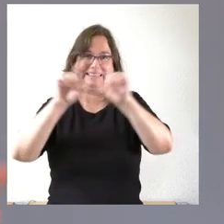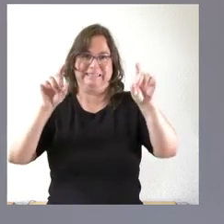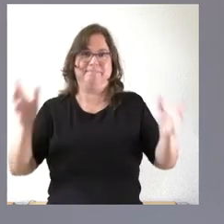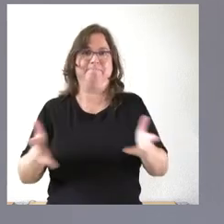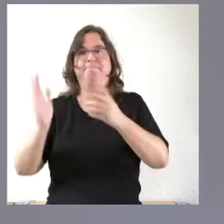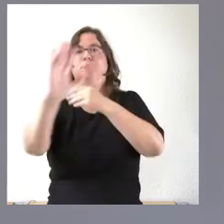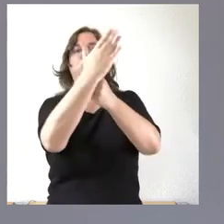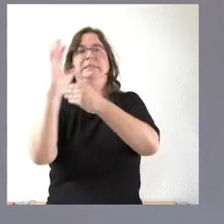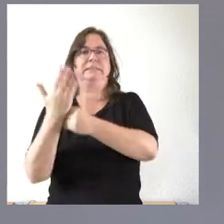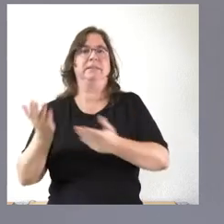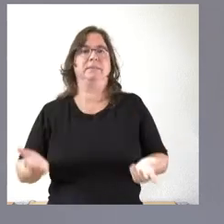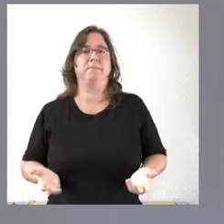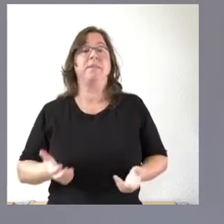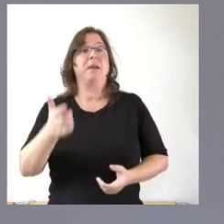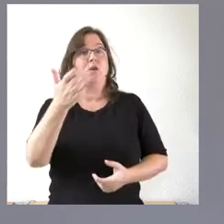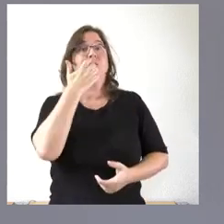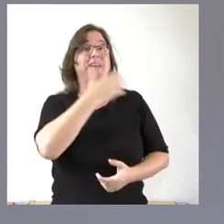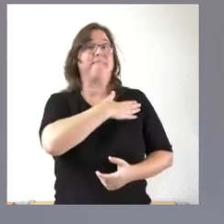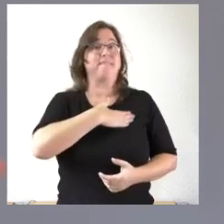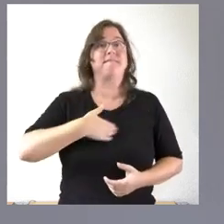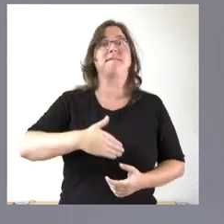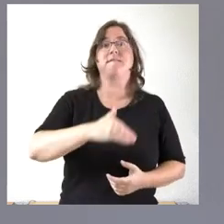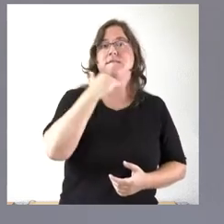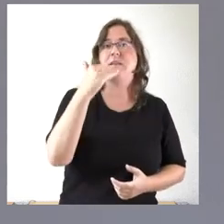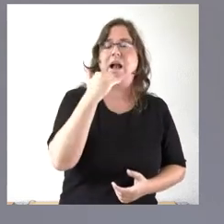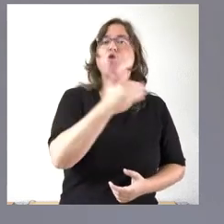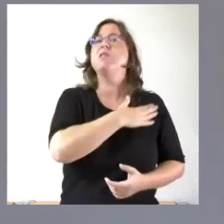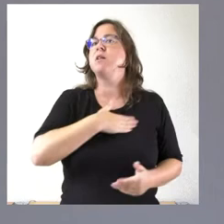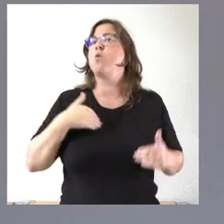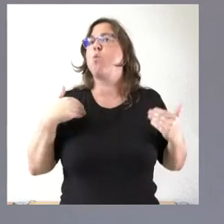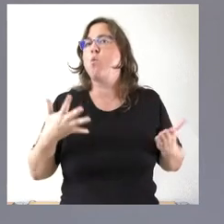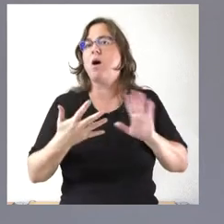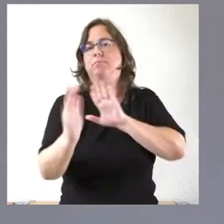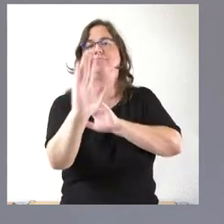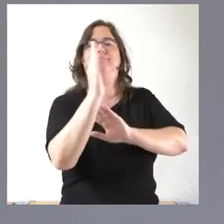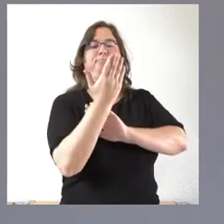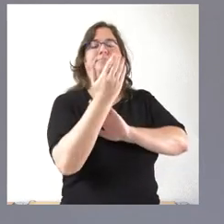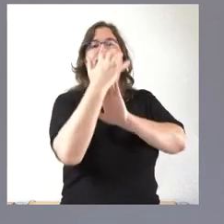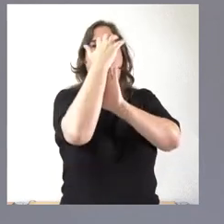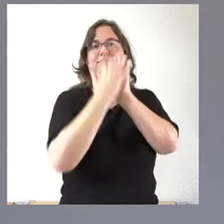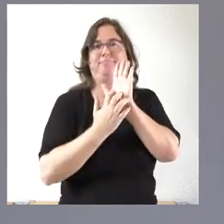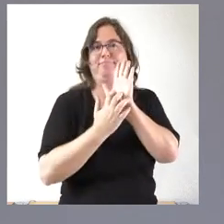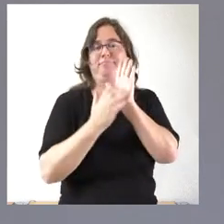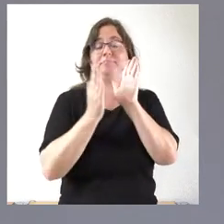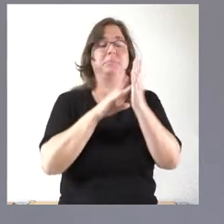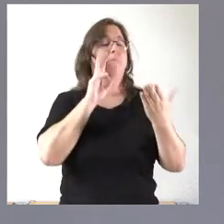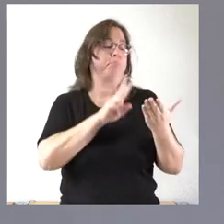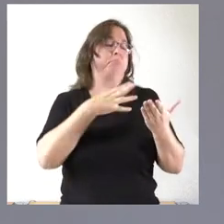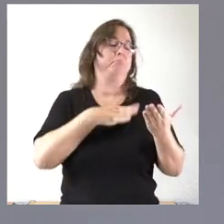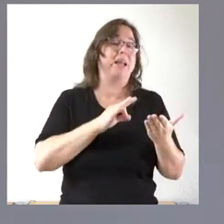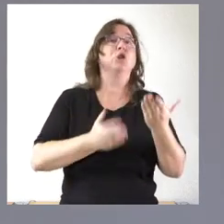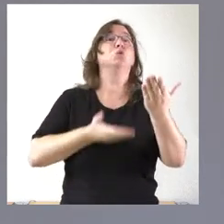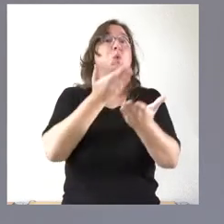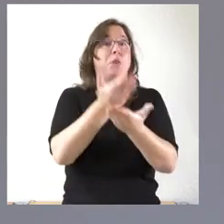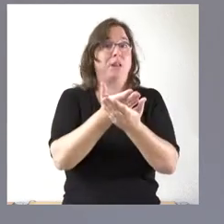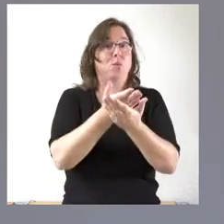identificar si desean algo y si desean algo, qué es lo que desean, ¿no? Y, en su caso, pues presentar la correspondiente solicitud y a las administraciones